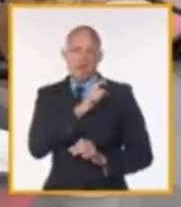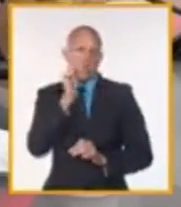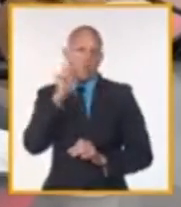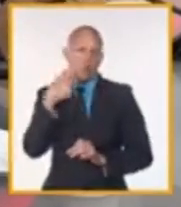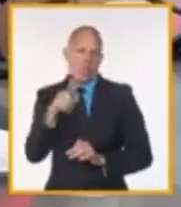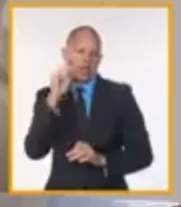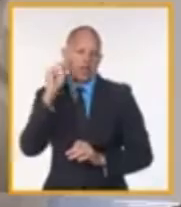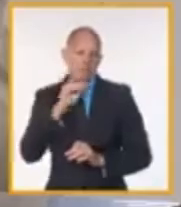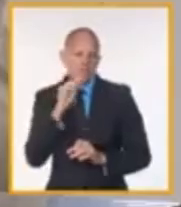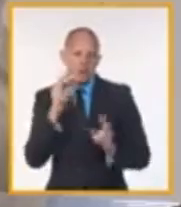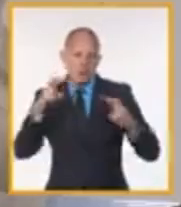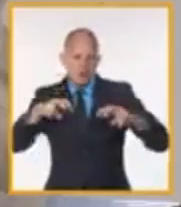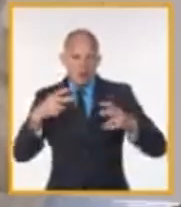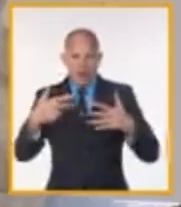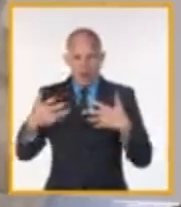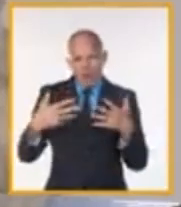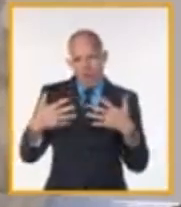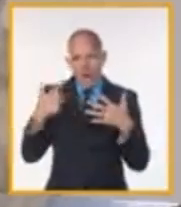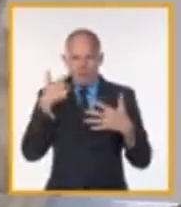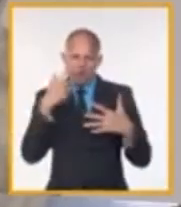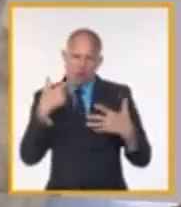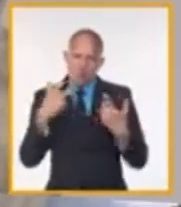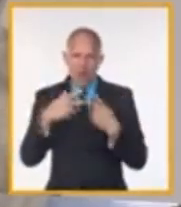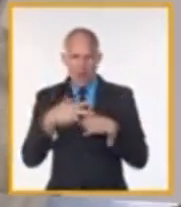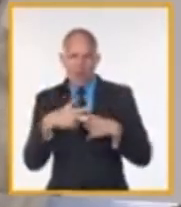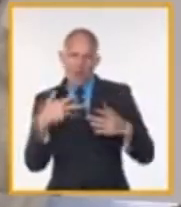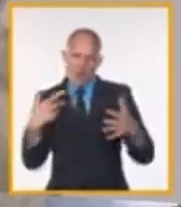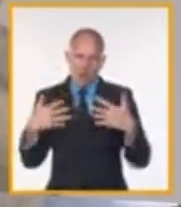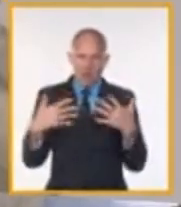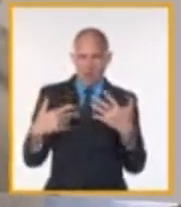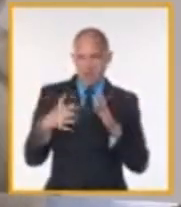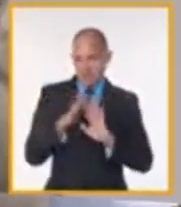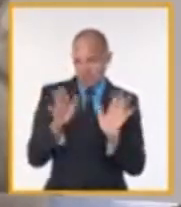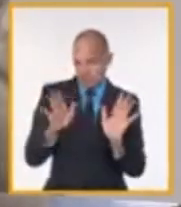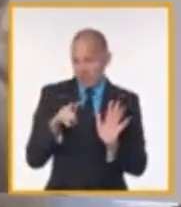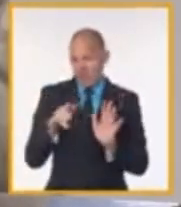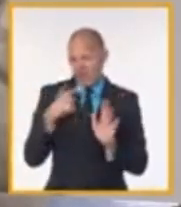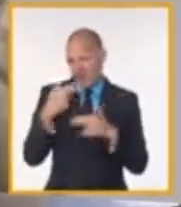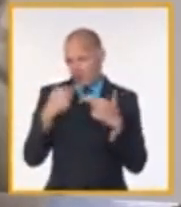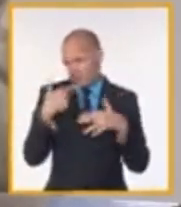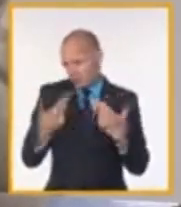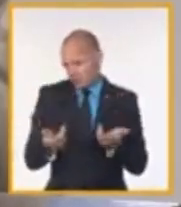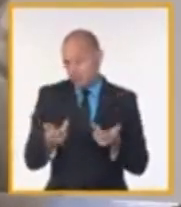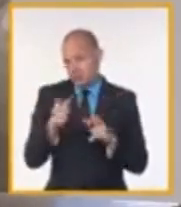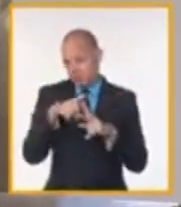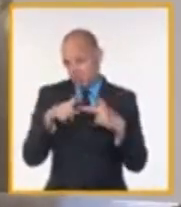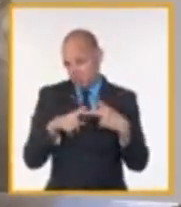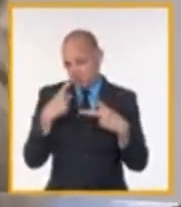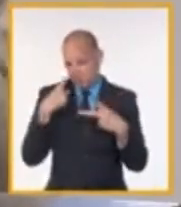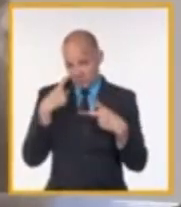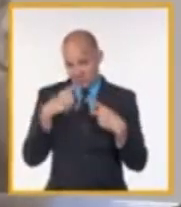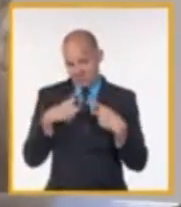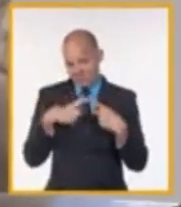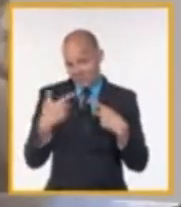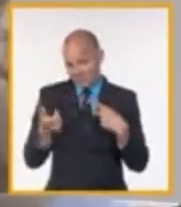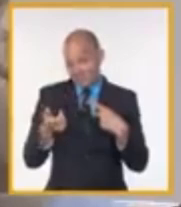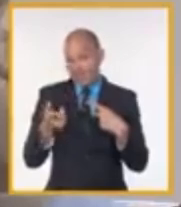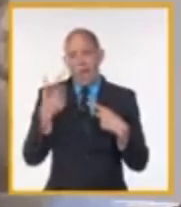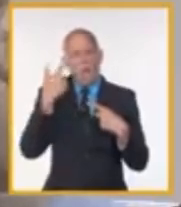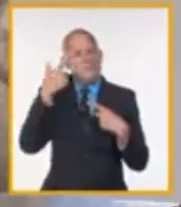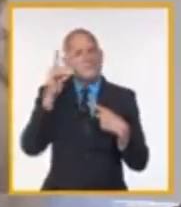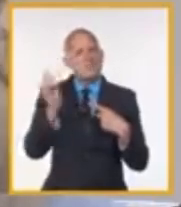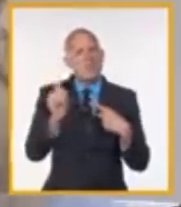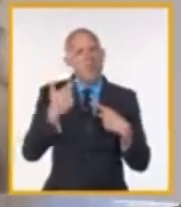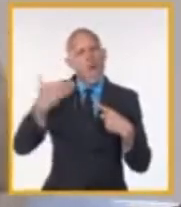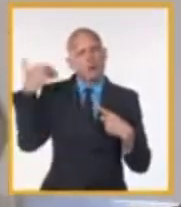negociaciones que ha puesto en claro dos dos reglas una el acuerdo no es el ya no se puede